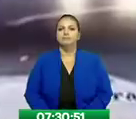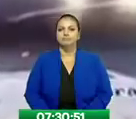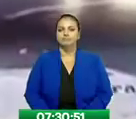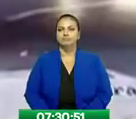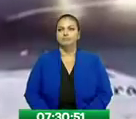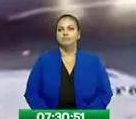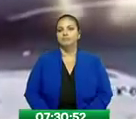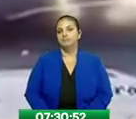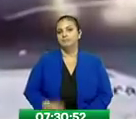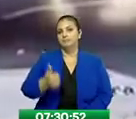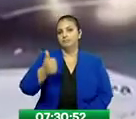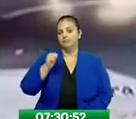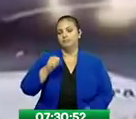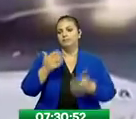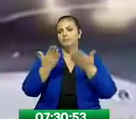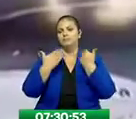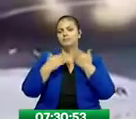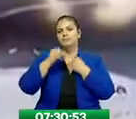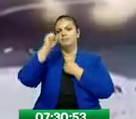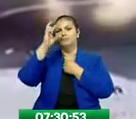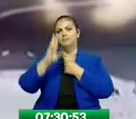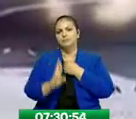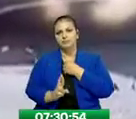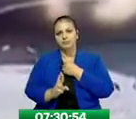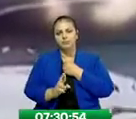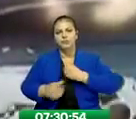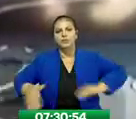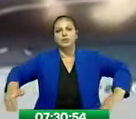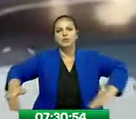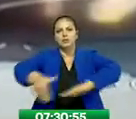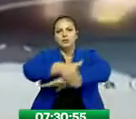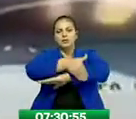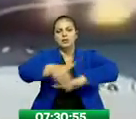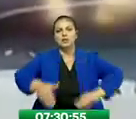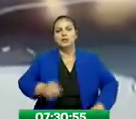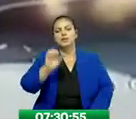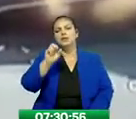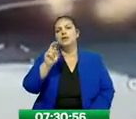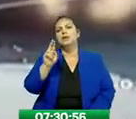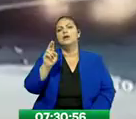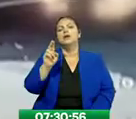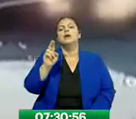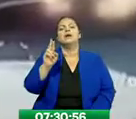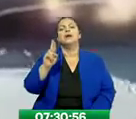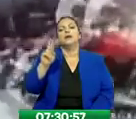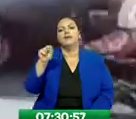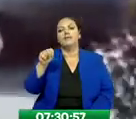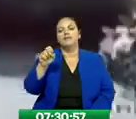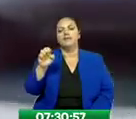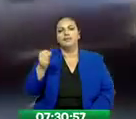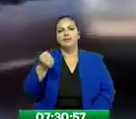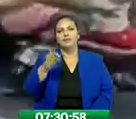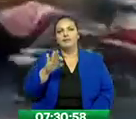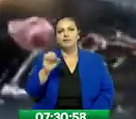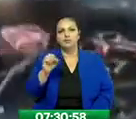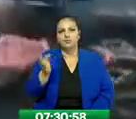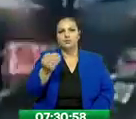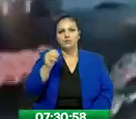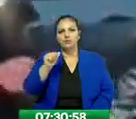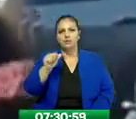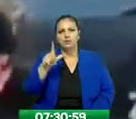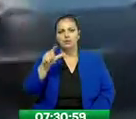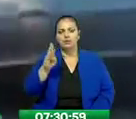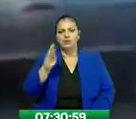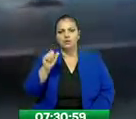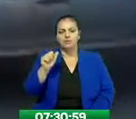Atardecía en el sur y en un asadero de la avenida Ernesto Albán, dos sujetos a bordo de una moto giraban en torno a la